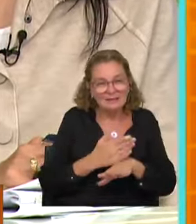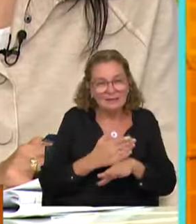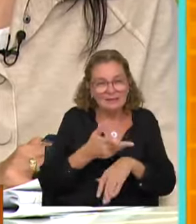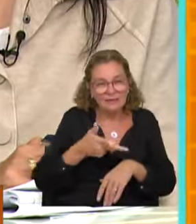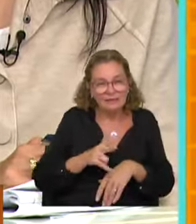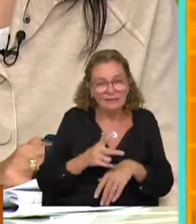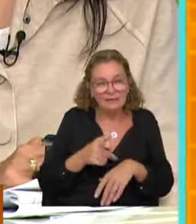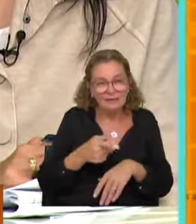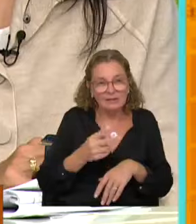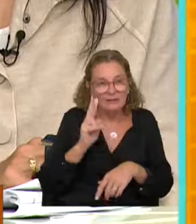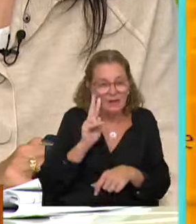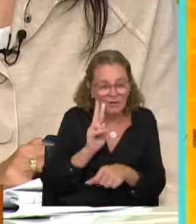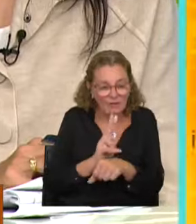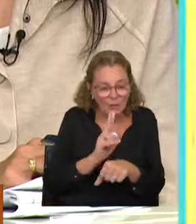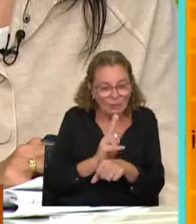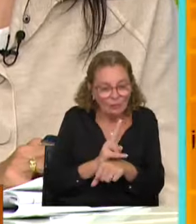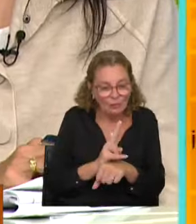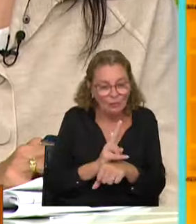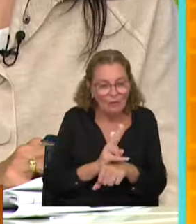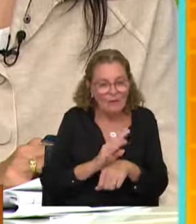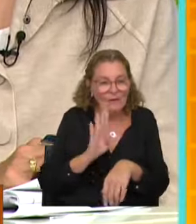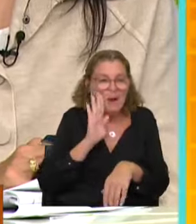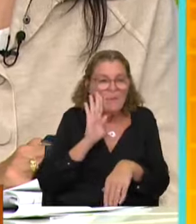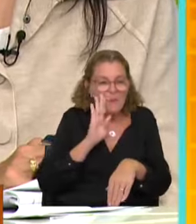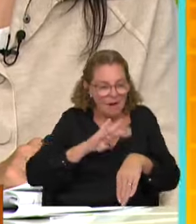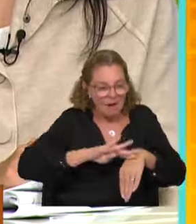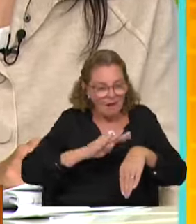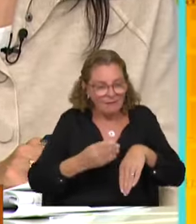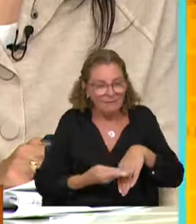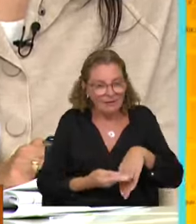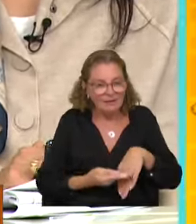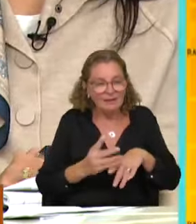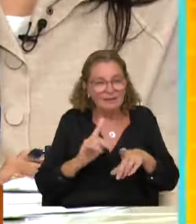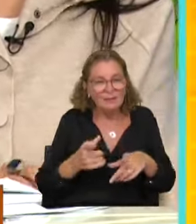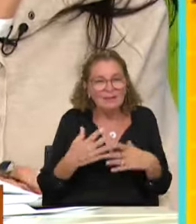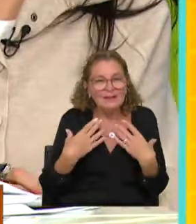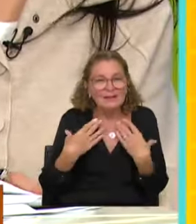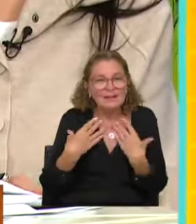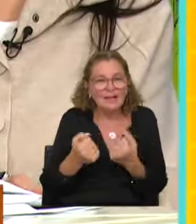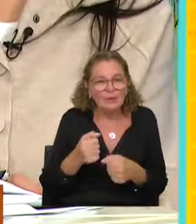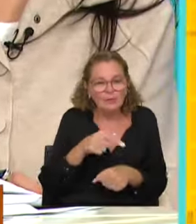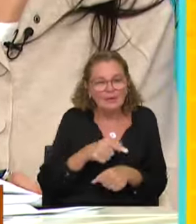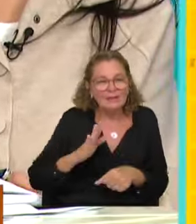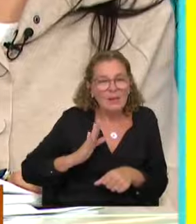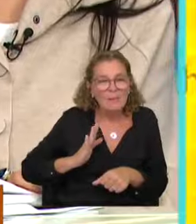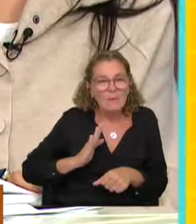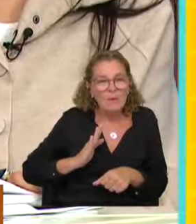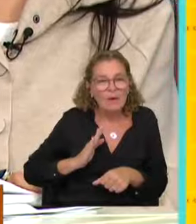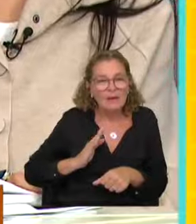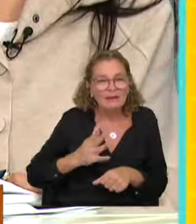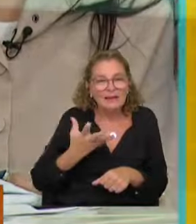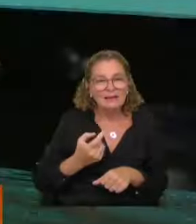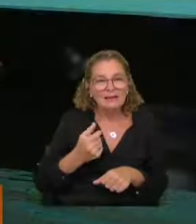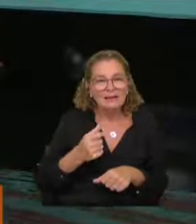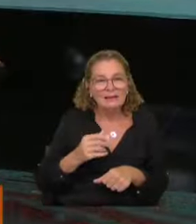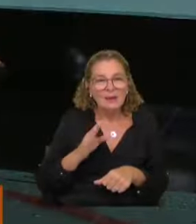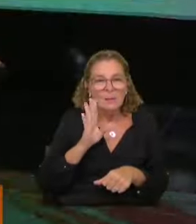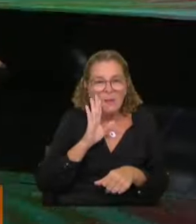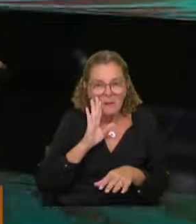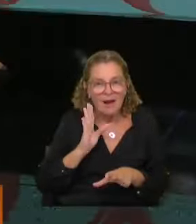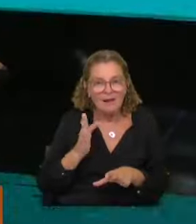calidad de los controles de la mujer embarazada y más aún con la calidad de salud de esa mamá que decide ser madre está